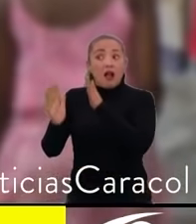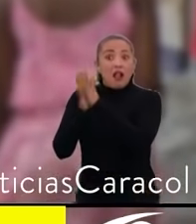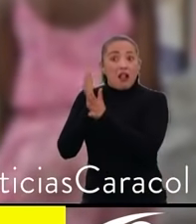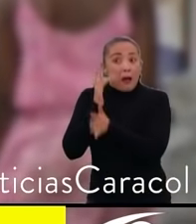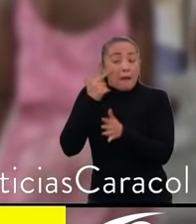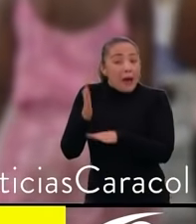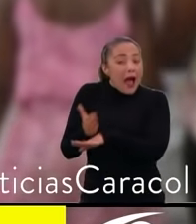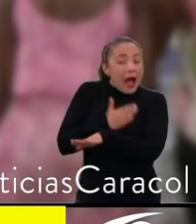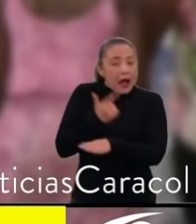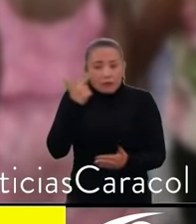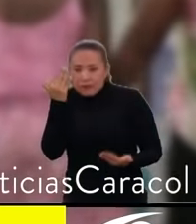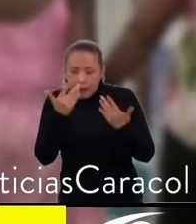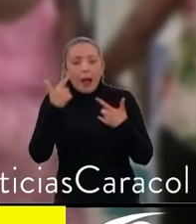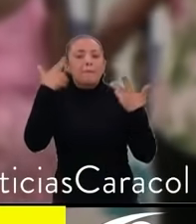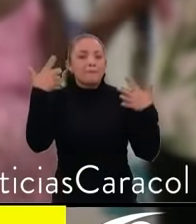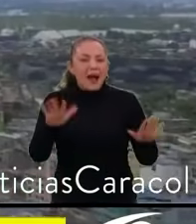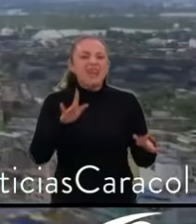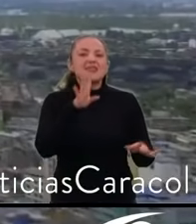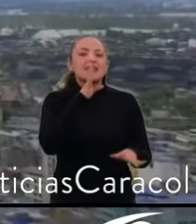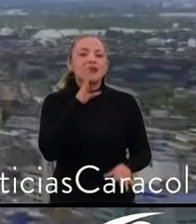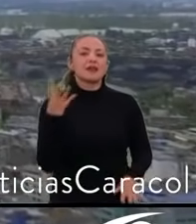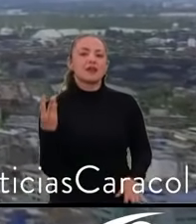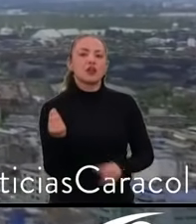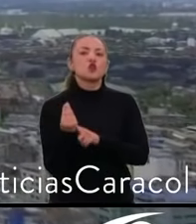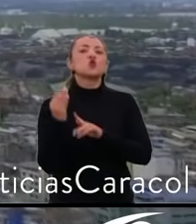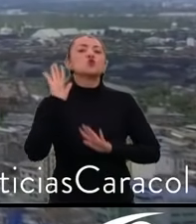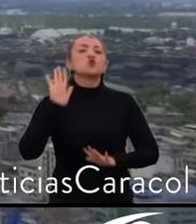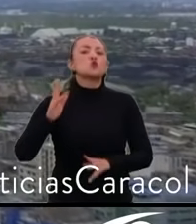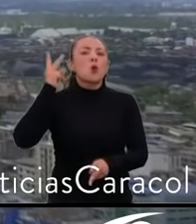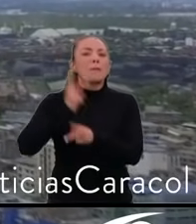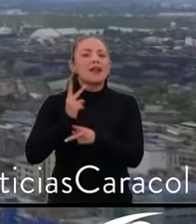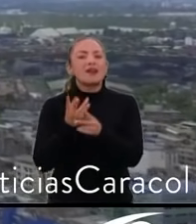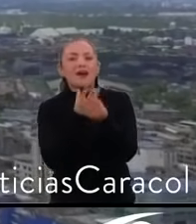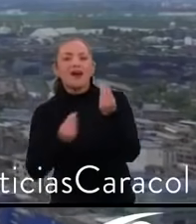acción habría sido cometida por integrantes del grupo delincuencial Los Mexicanos.